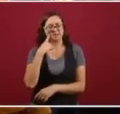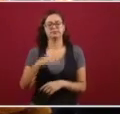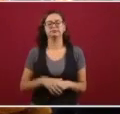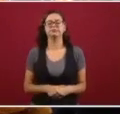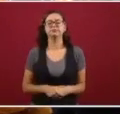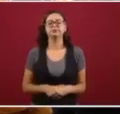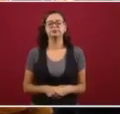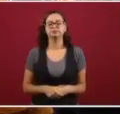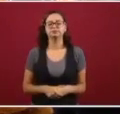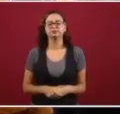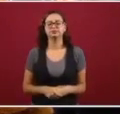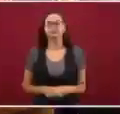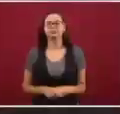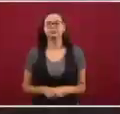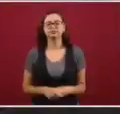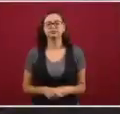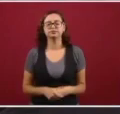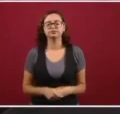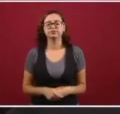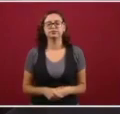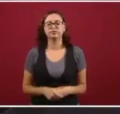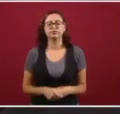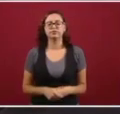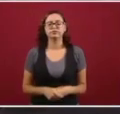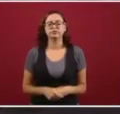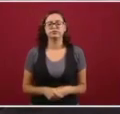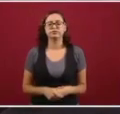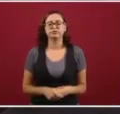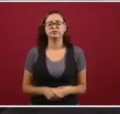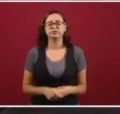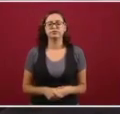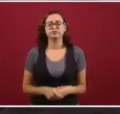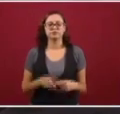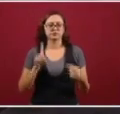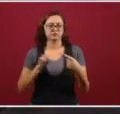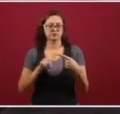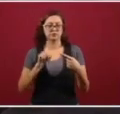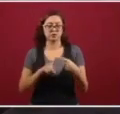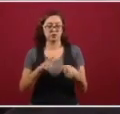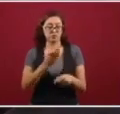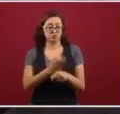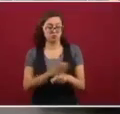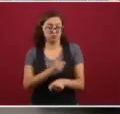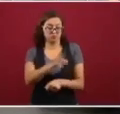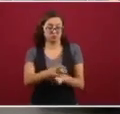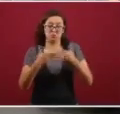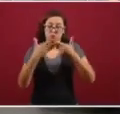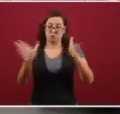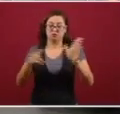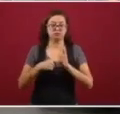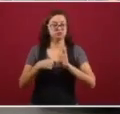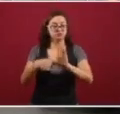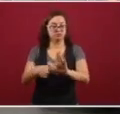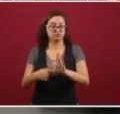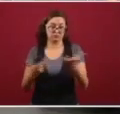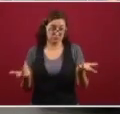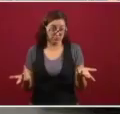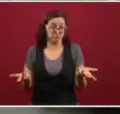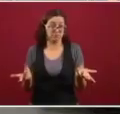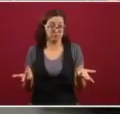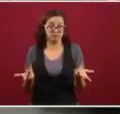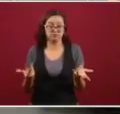porque aquí ya se está ventilando este asunto. Y segundo, porque le